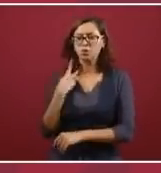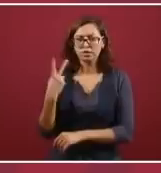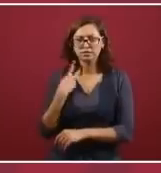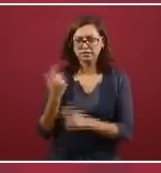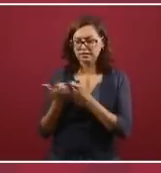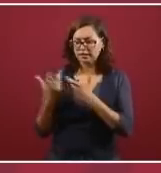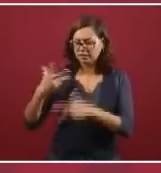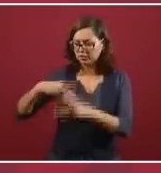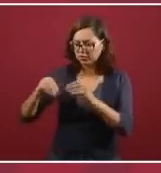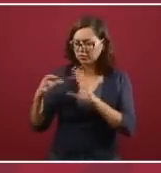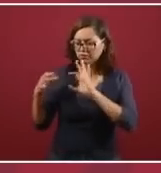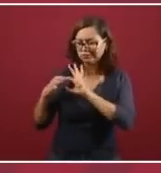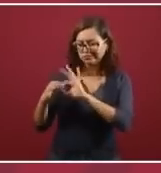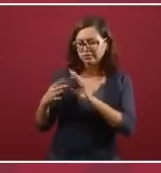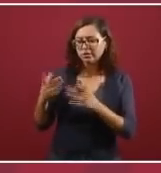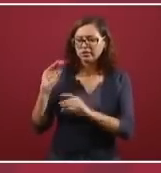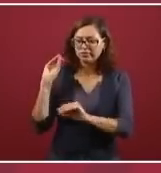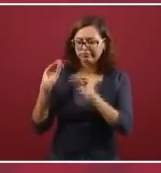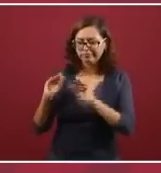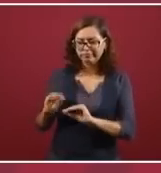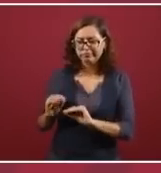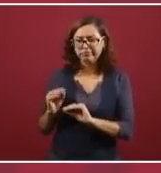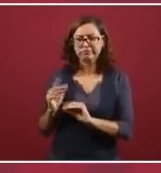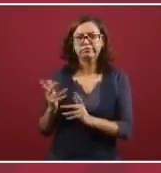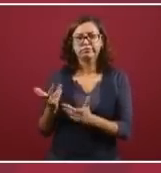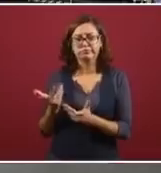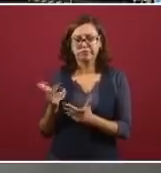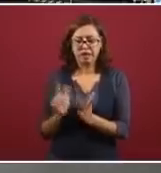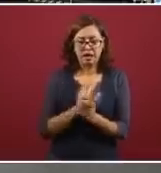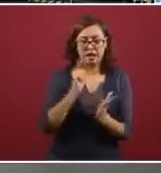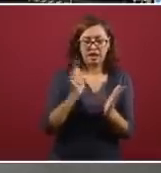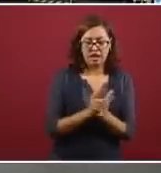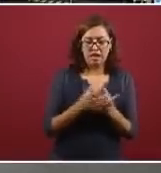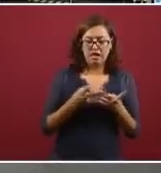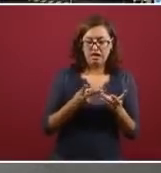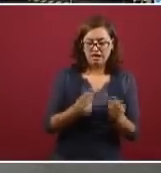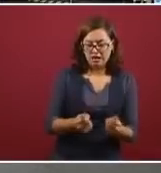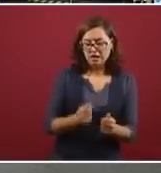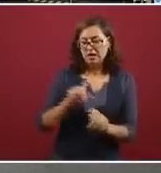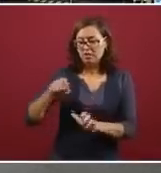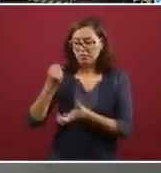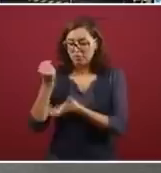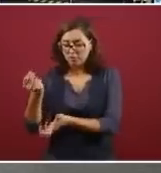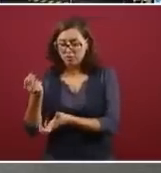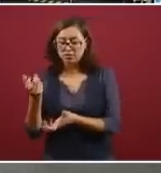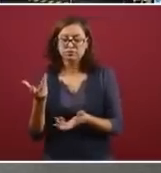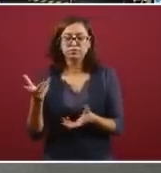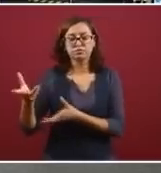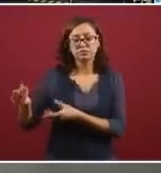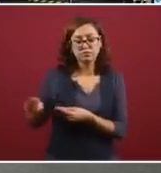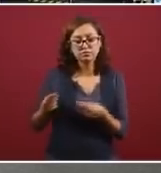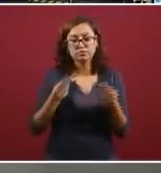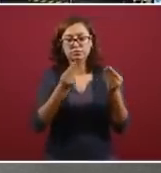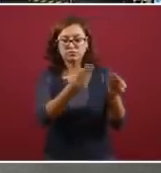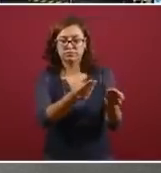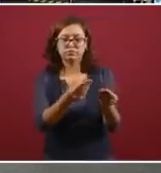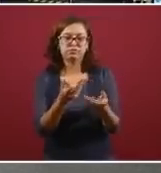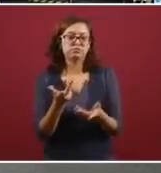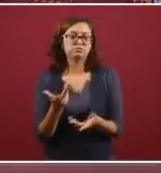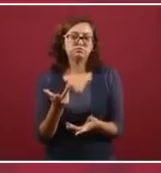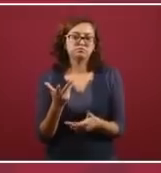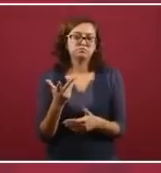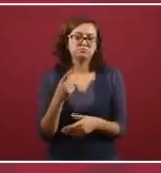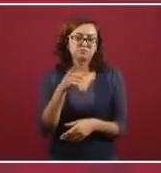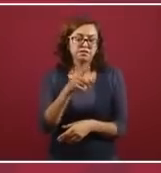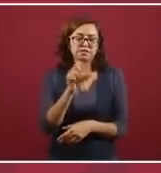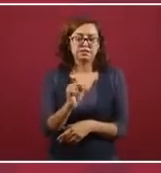que acompañan a la ley de ingresos y al presupuesto. Hace la presentación el